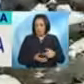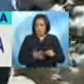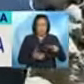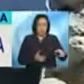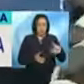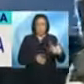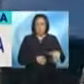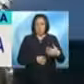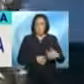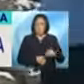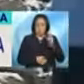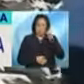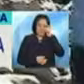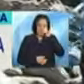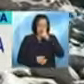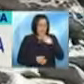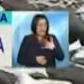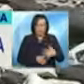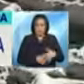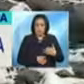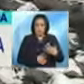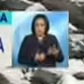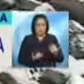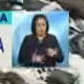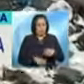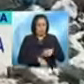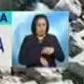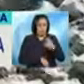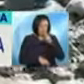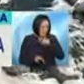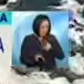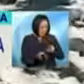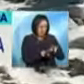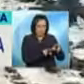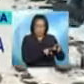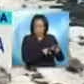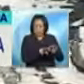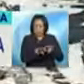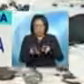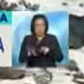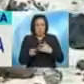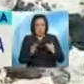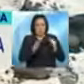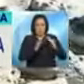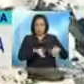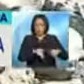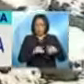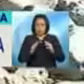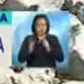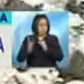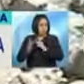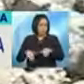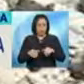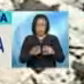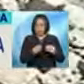la situación es bastante complicada en estos momentos. Ustedes están viendo la cantidad de casas pues que están